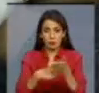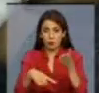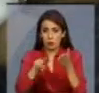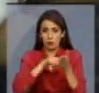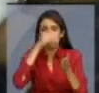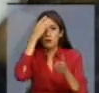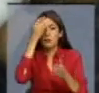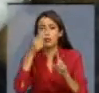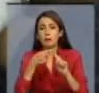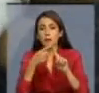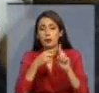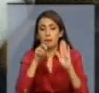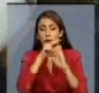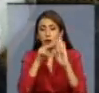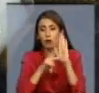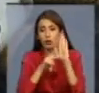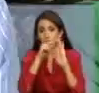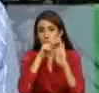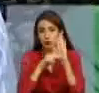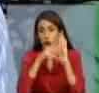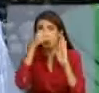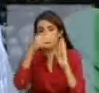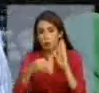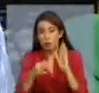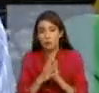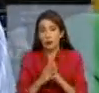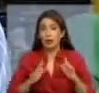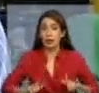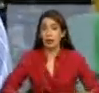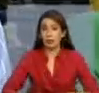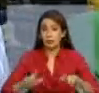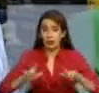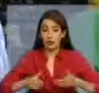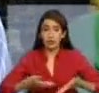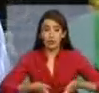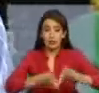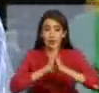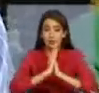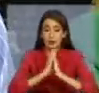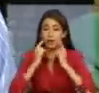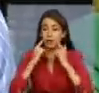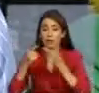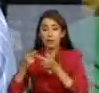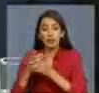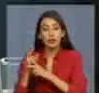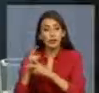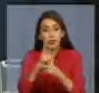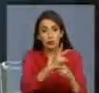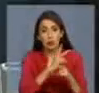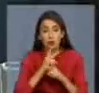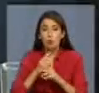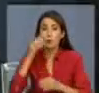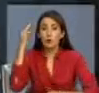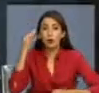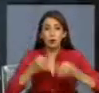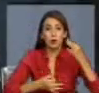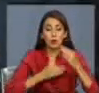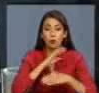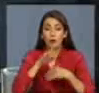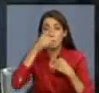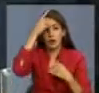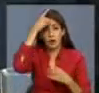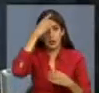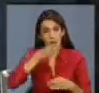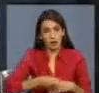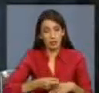la normativa correspondiente. El mandatario Moreno presentó un pedido de medida cautelar ante el tribunal al considerar que la decisión anunciada